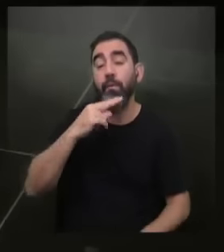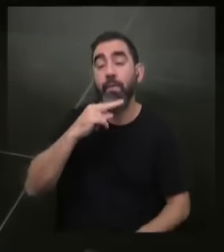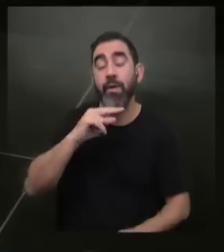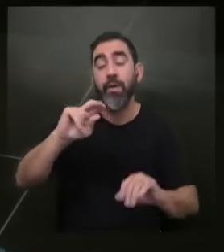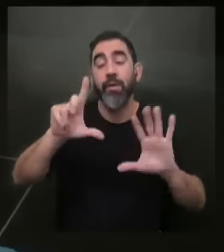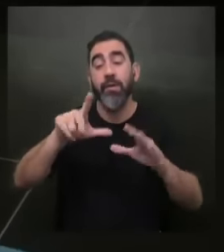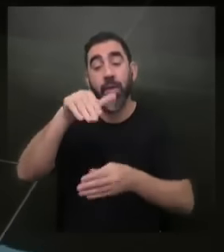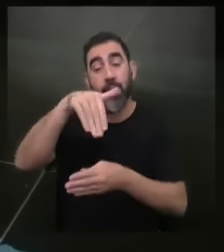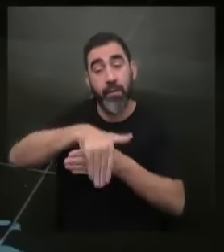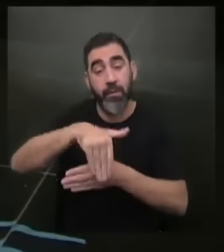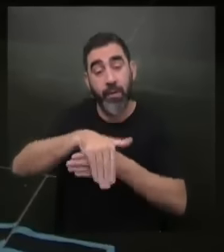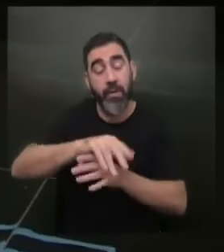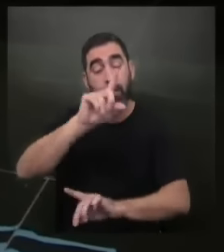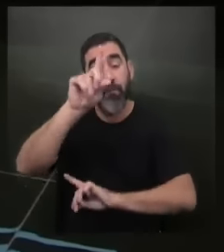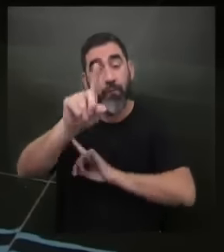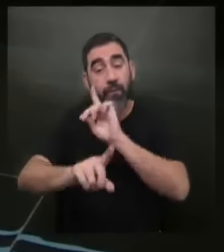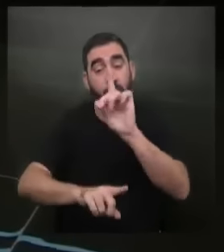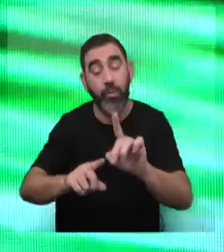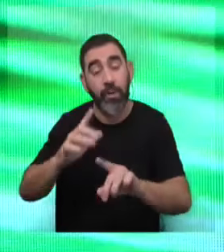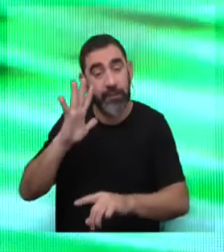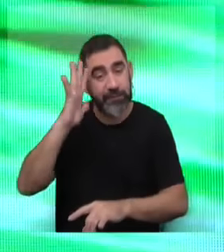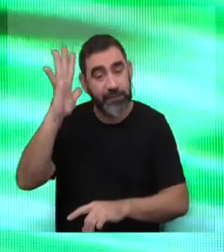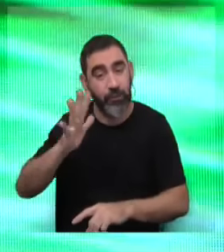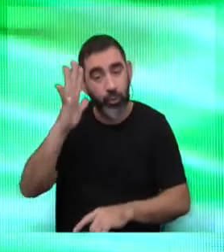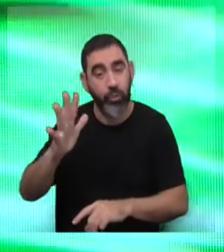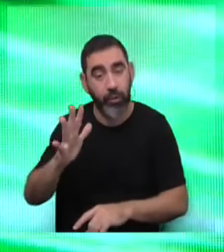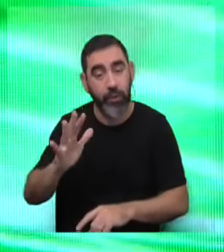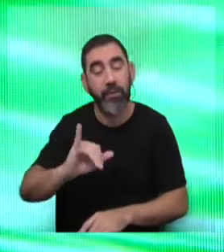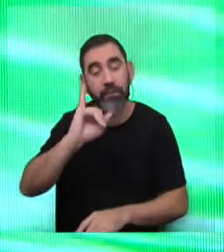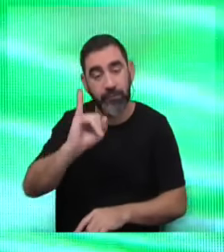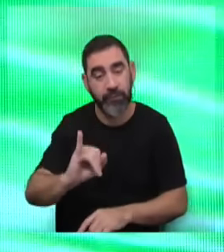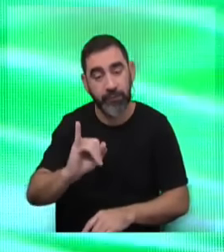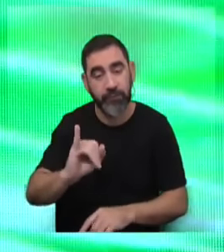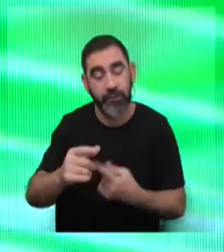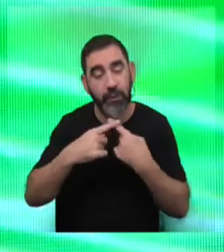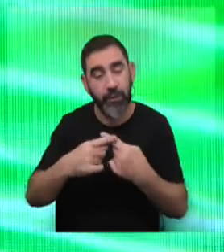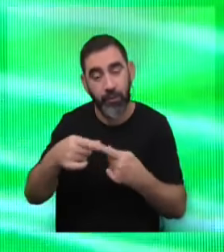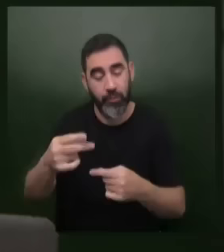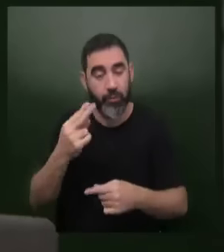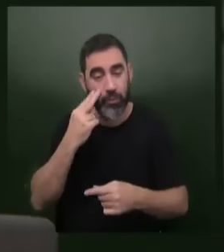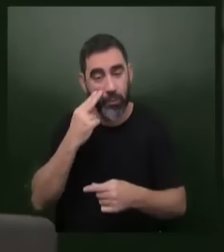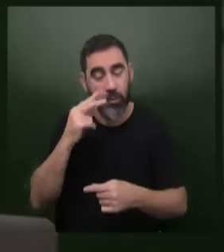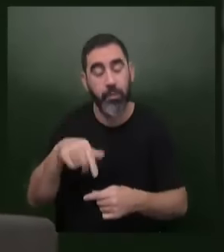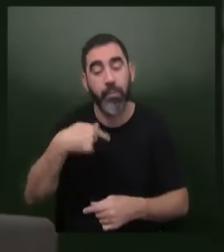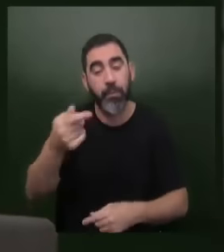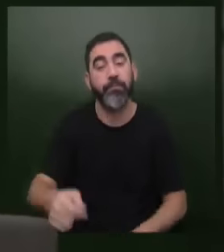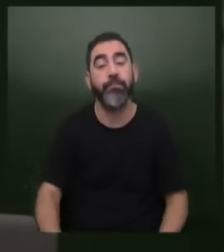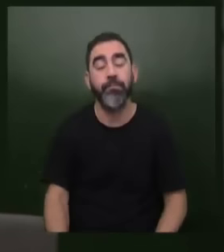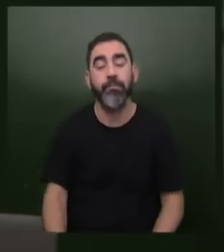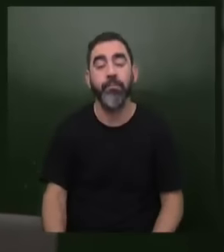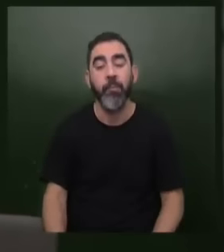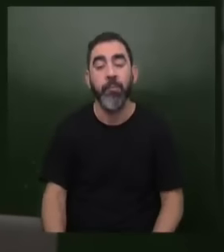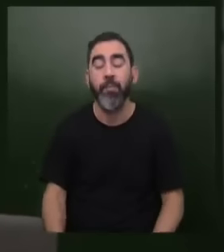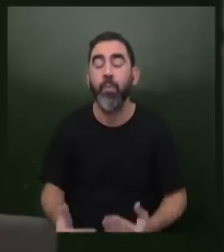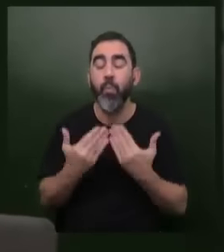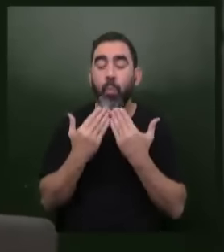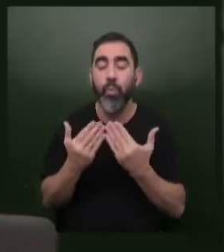7 de la tarde en la Facultad de Psicología sí no Así estaremos discutiendo este problema Bueno muchísimas